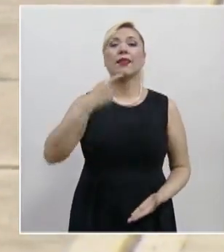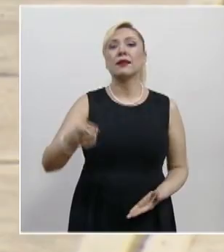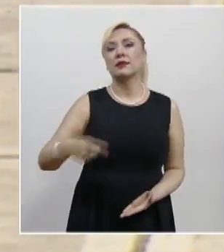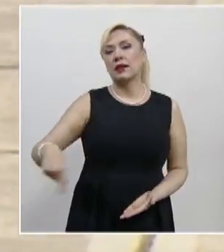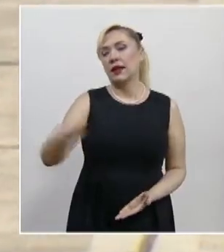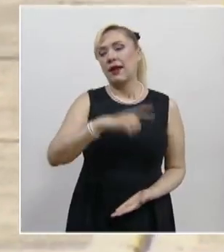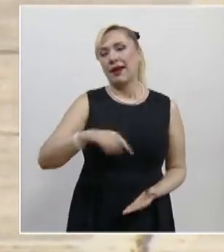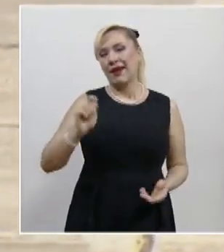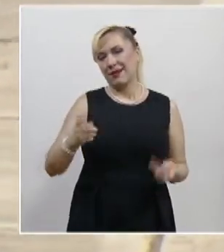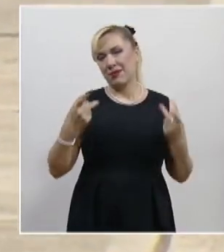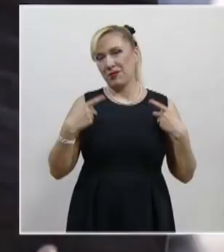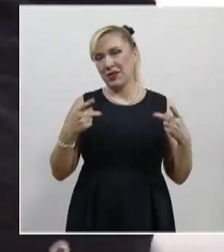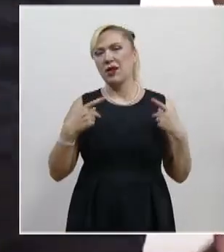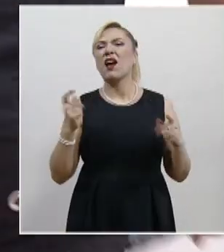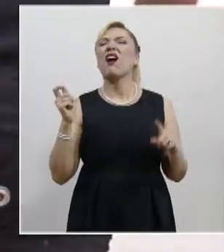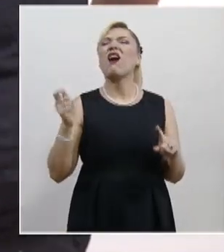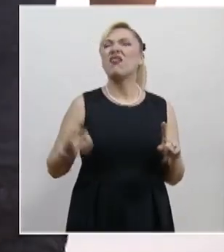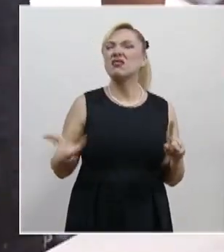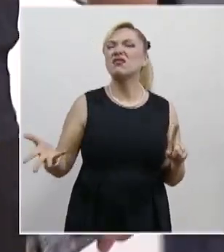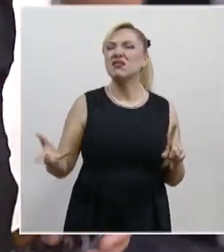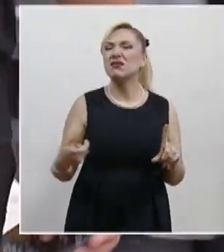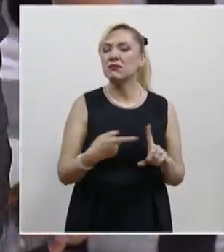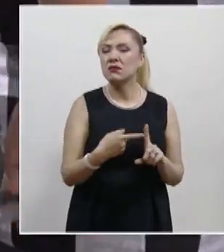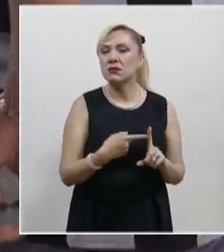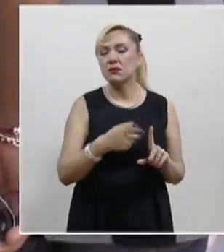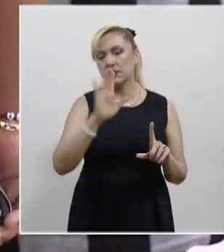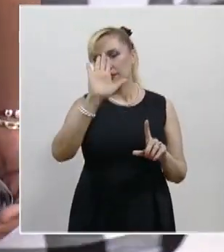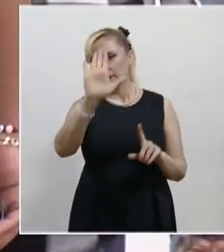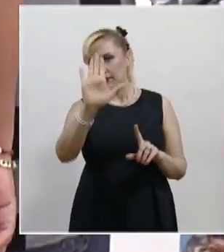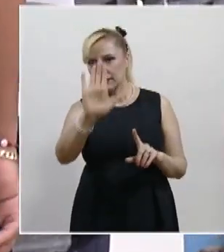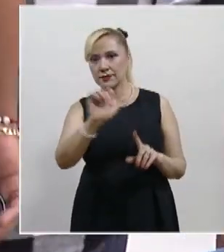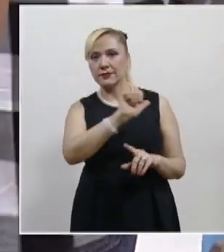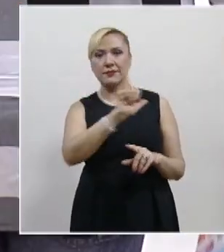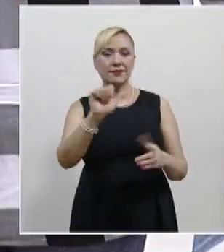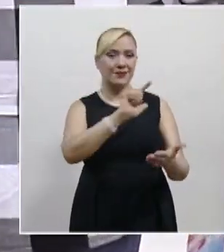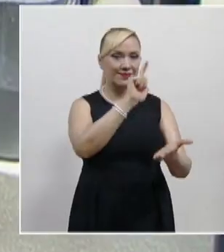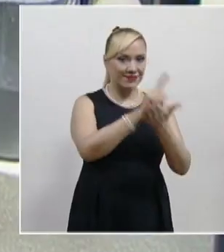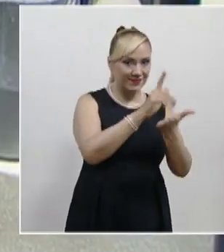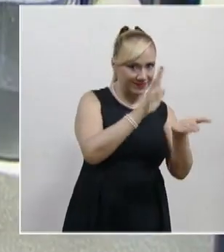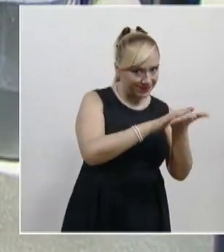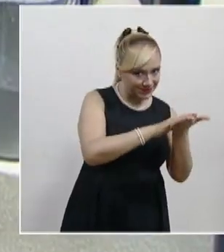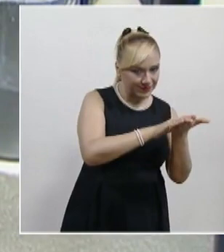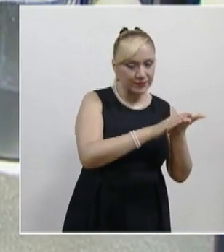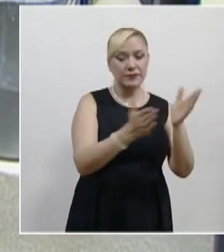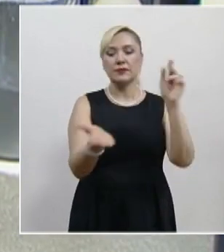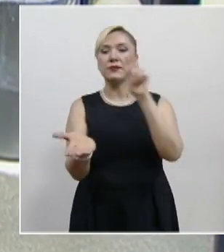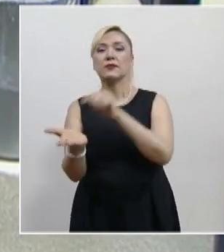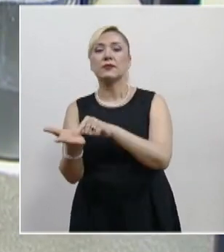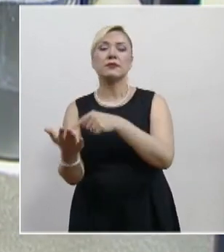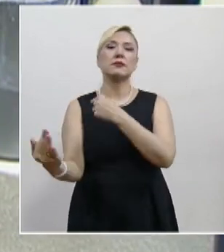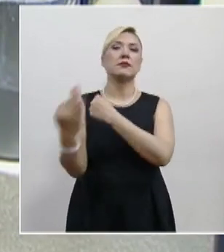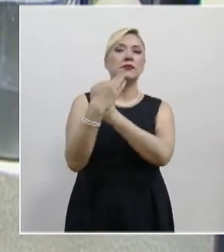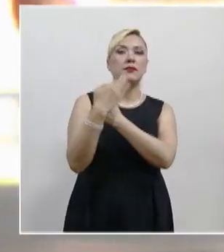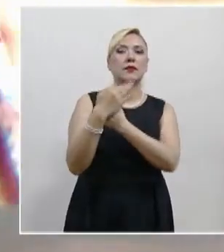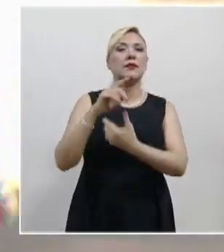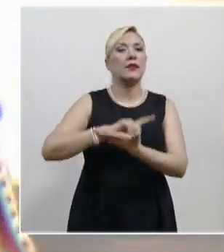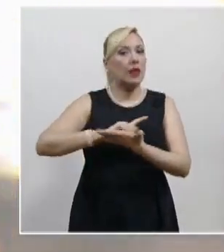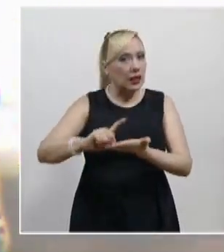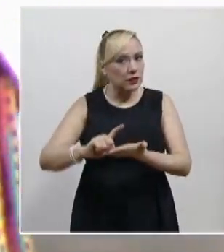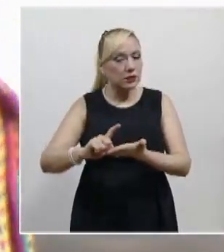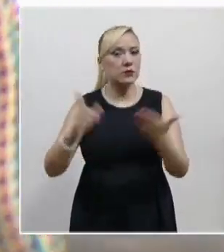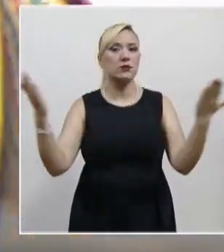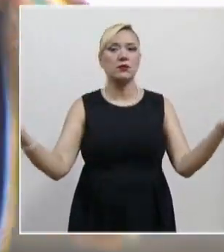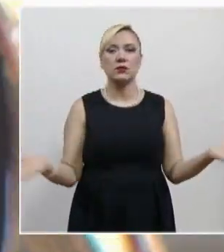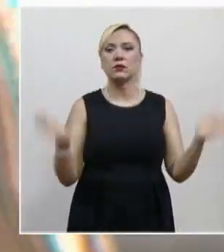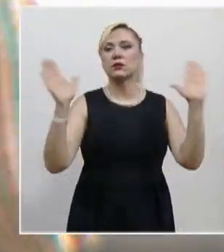de su acepción jurídica se refiere a un vínculo entre cierta esfera jurídica y una acción encaminada a su protección, y puede ser